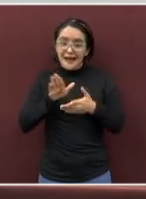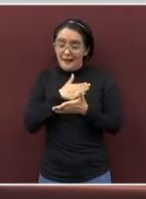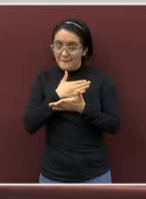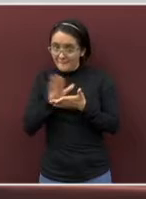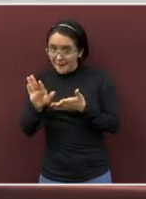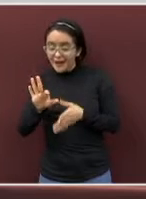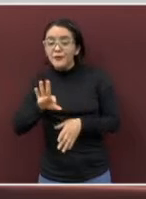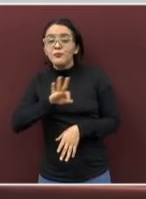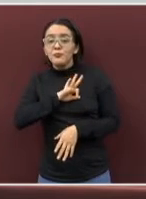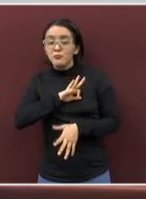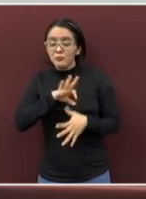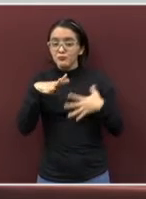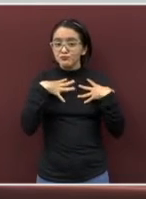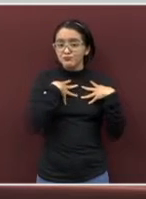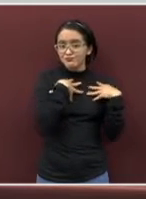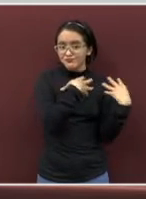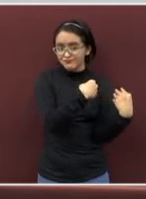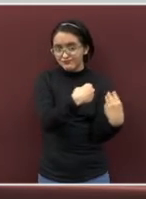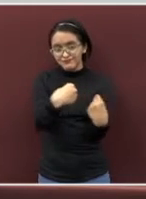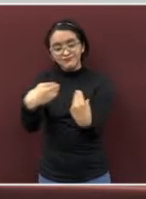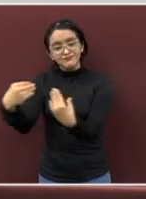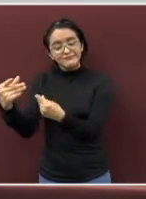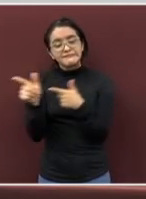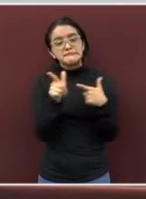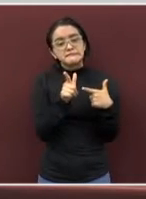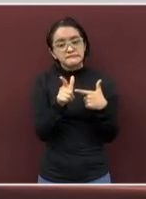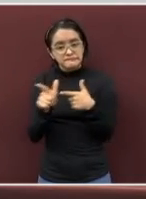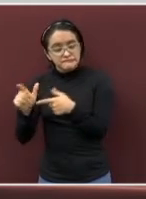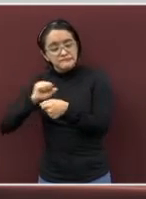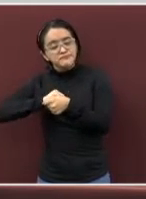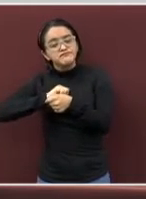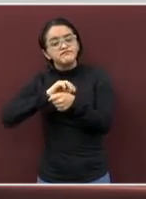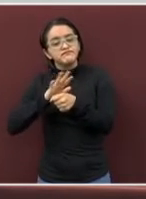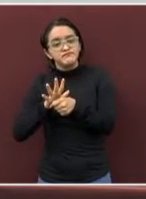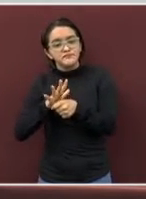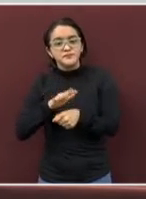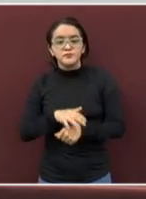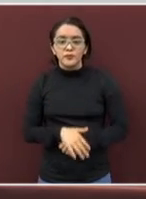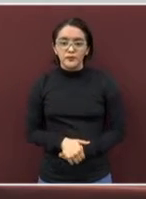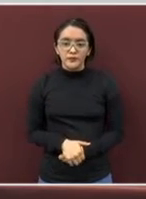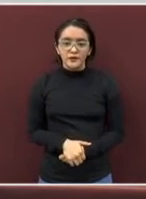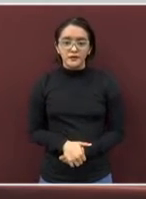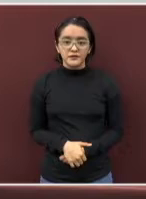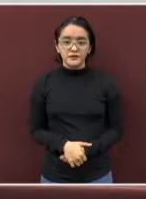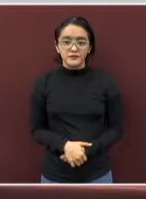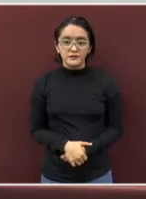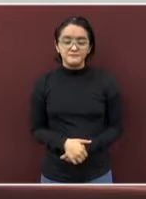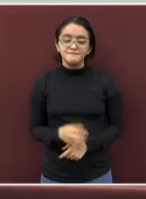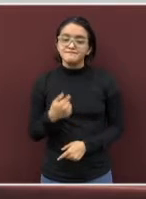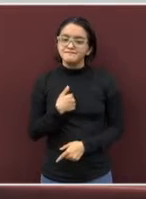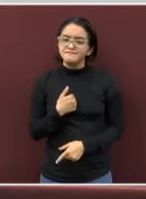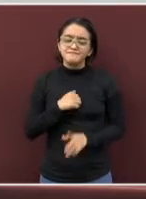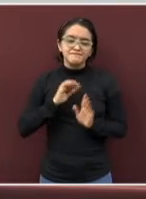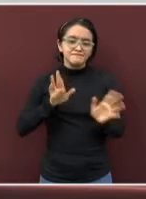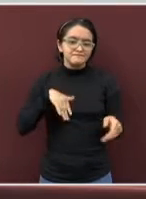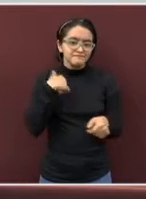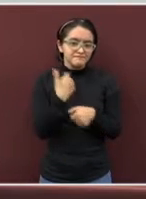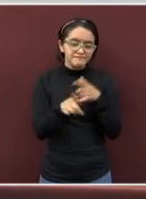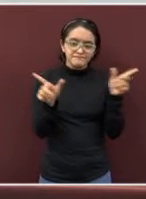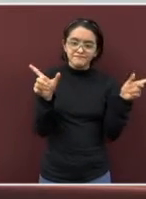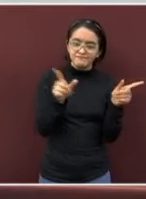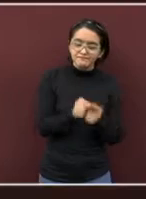también a la dispersión de la infección por zarco 2 por mi parte es todo regreso